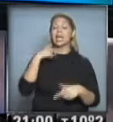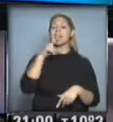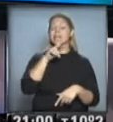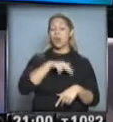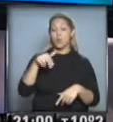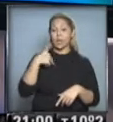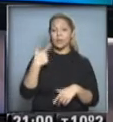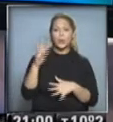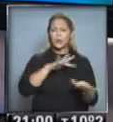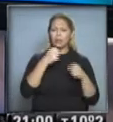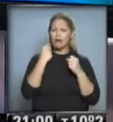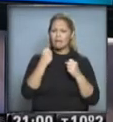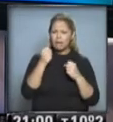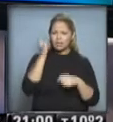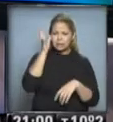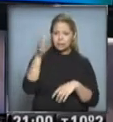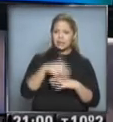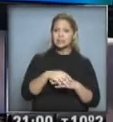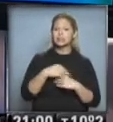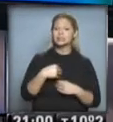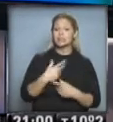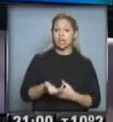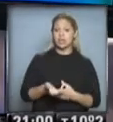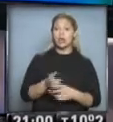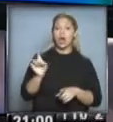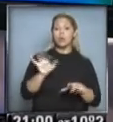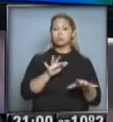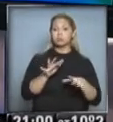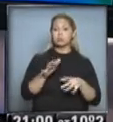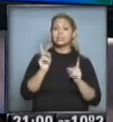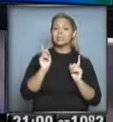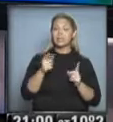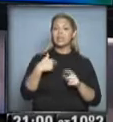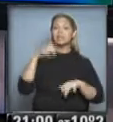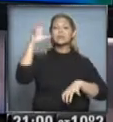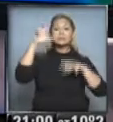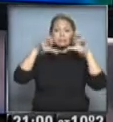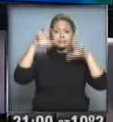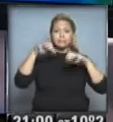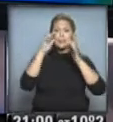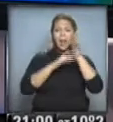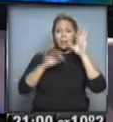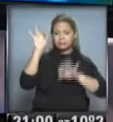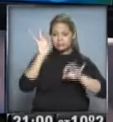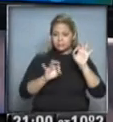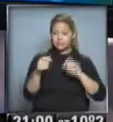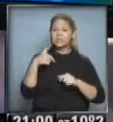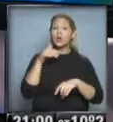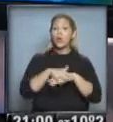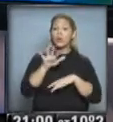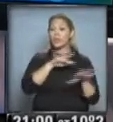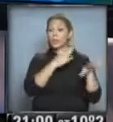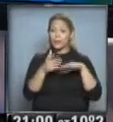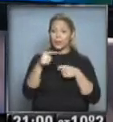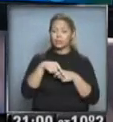superar los 60 a 95 kilómetros por hora además con algunas ráfagas y también nevadas en forma intermitente estas condiciones de viento y nevadas